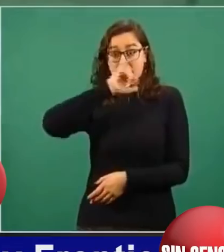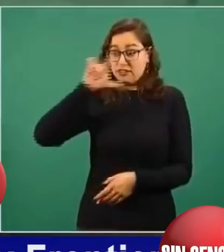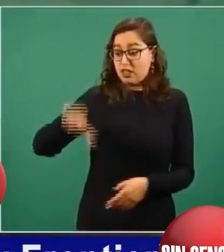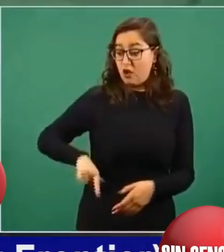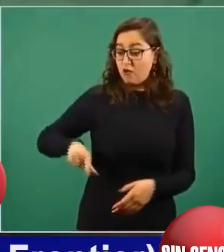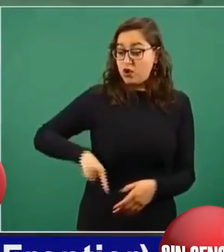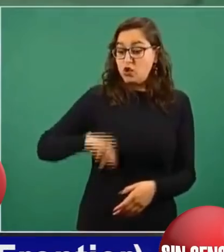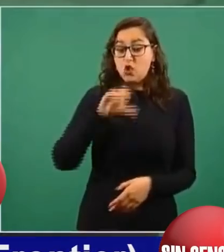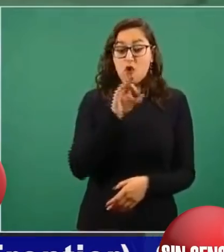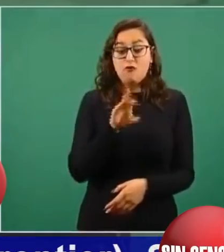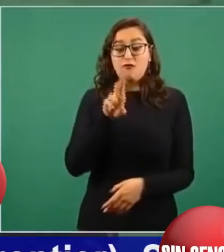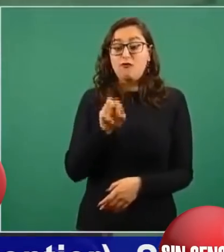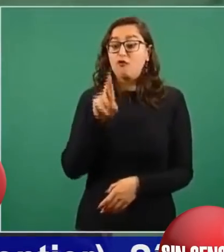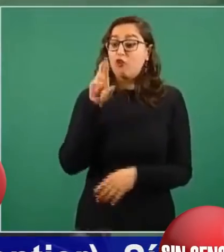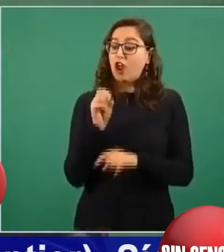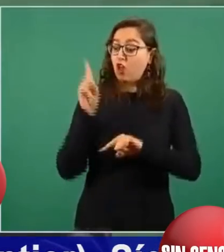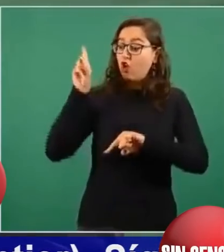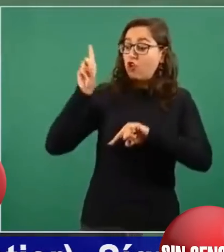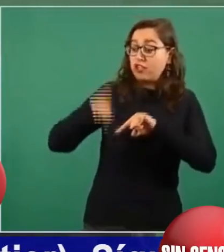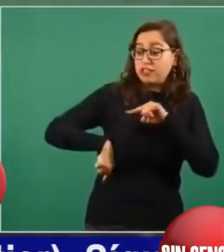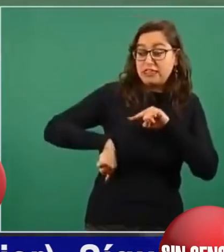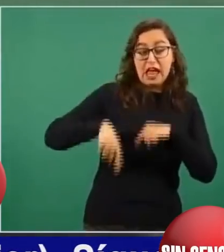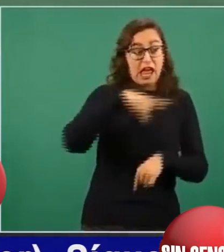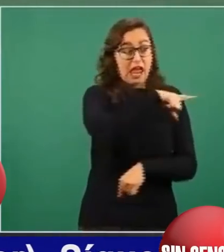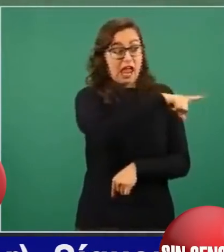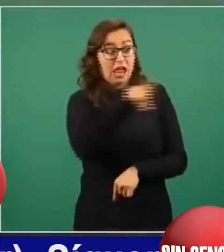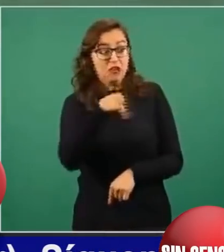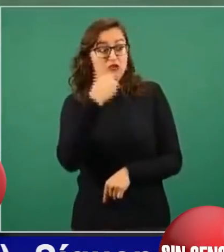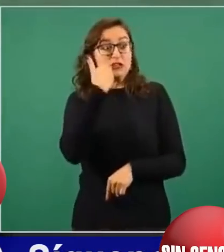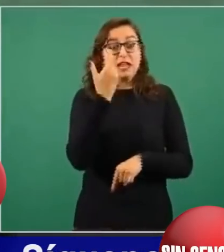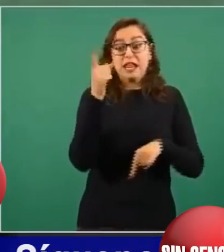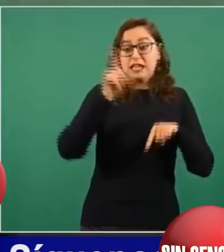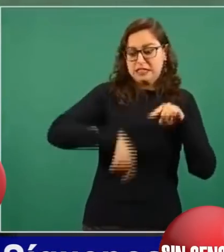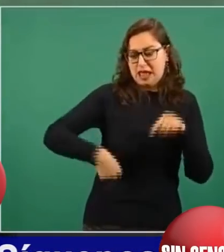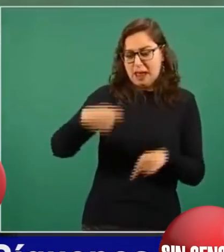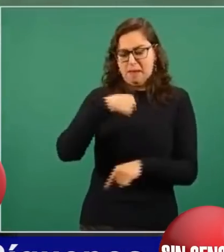adelante? ¿Quién me sacó a flote? El pueblo.